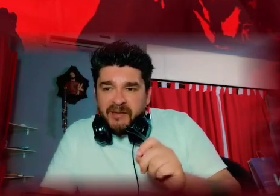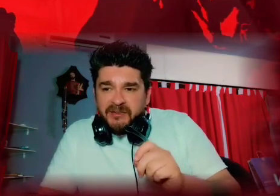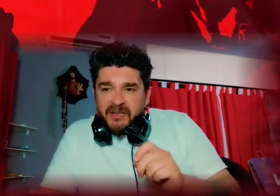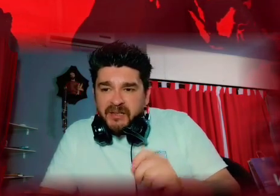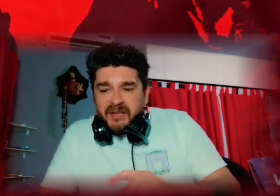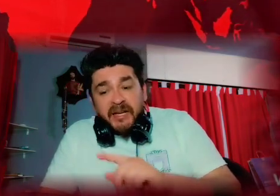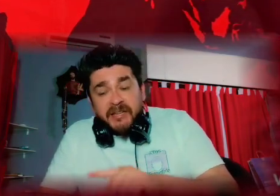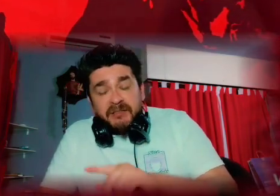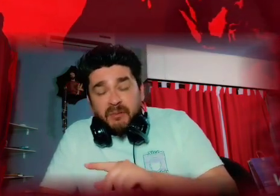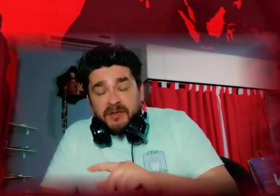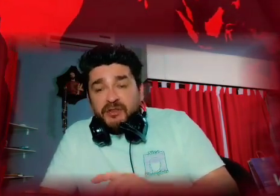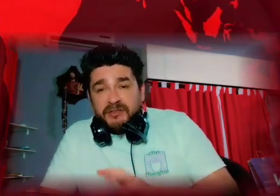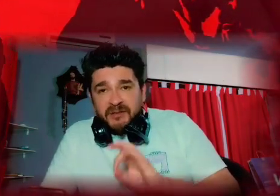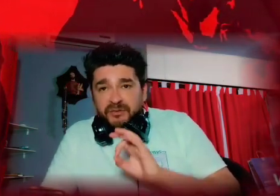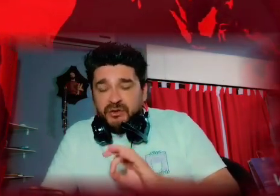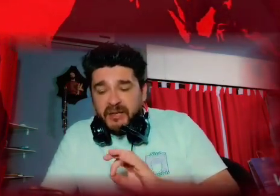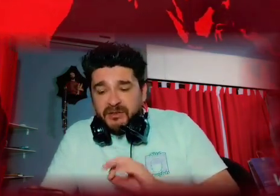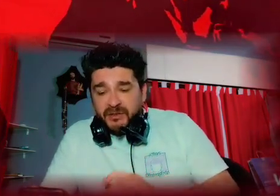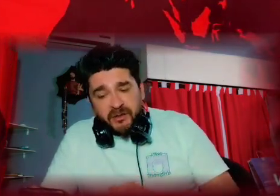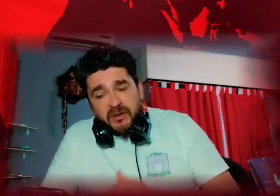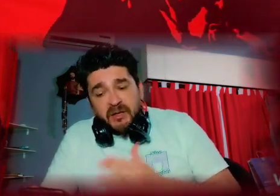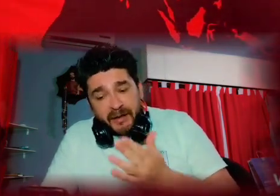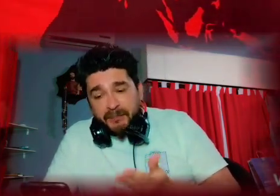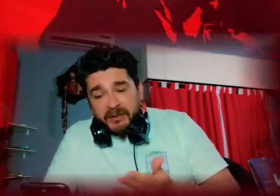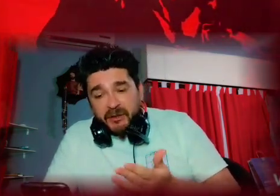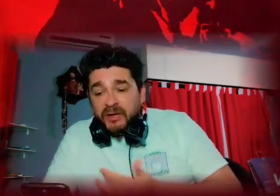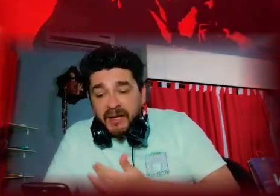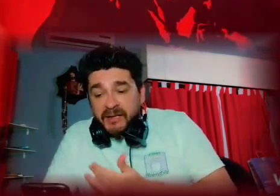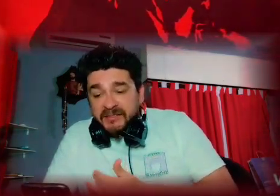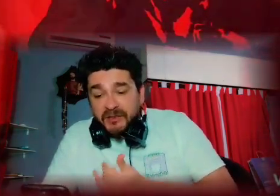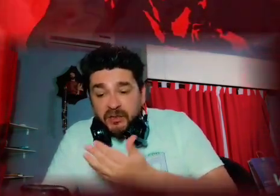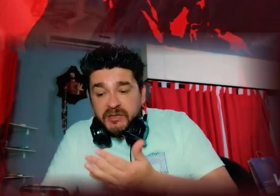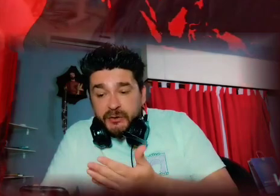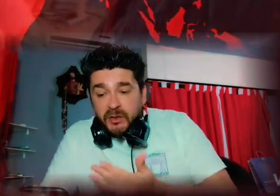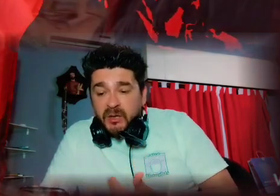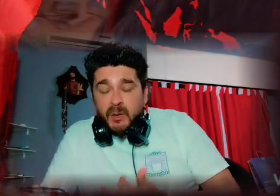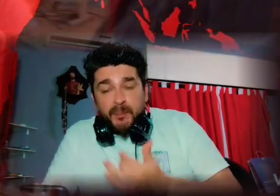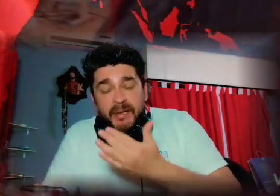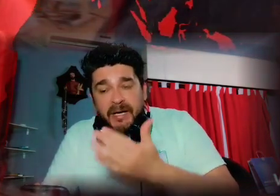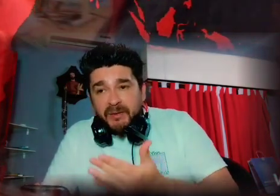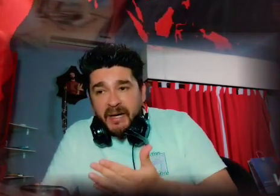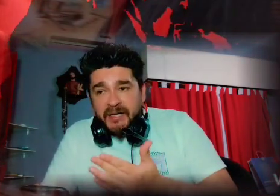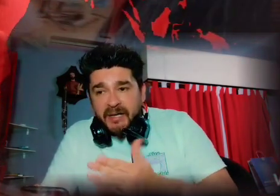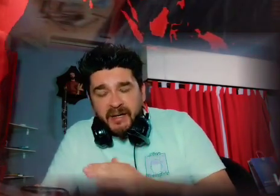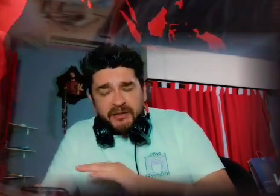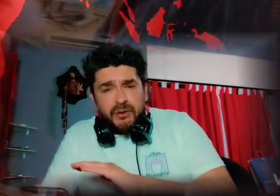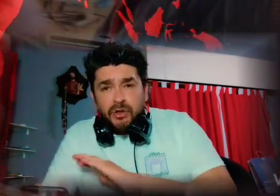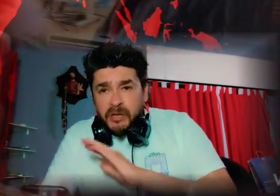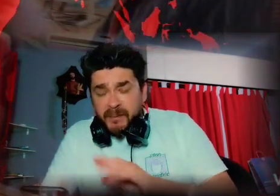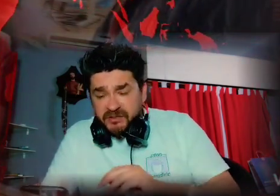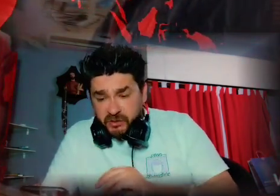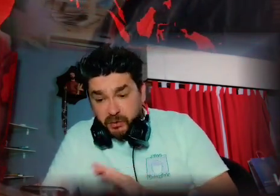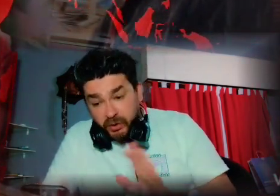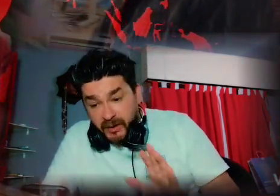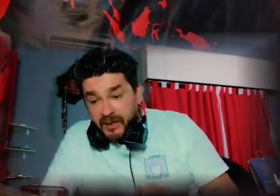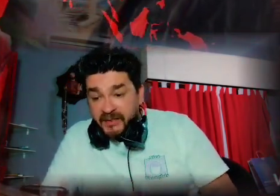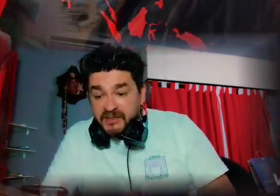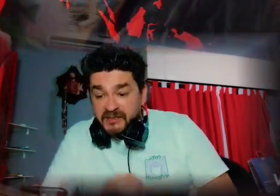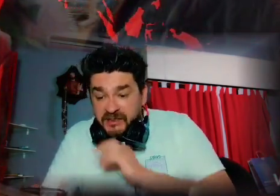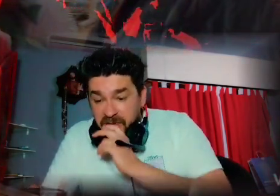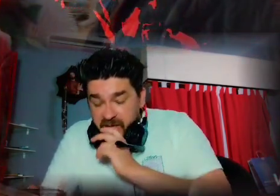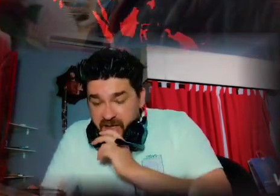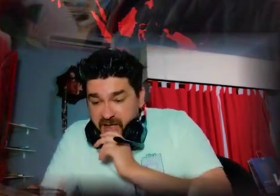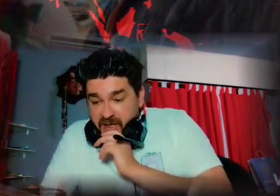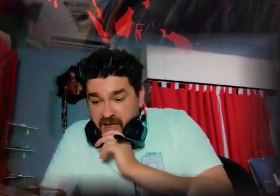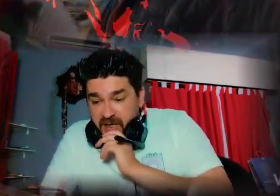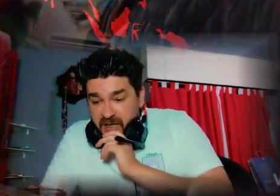opositores realmente este momento lo están disfrutando, ¿no? Repito, ojalá que Santiago Nieto pueda hablar y aclarar todo lo que pasó. Ojalá que